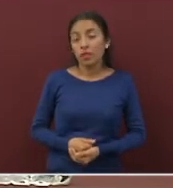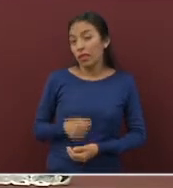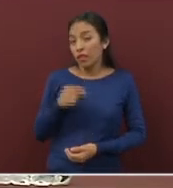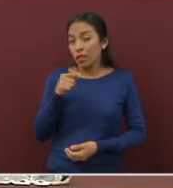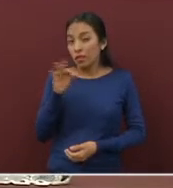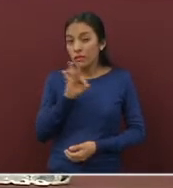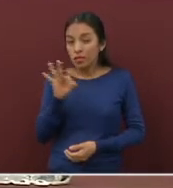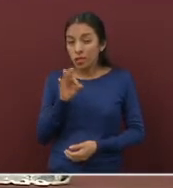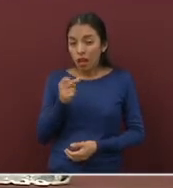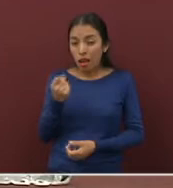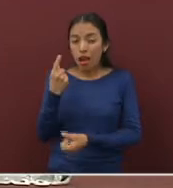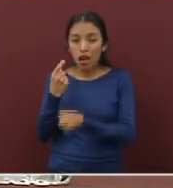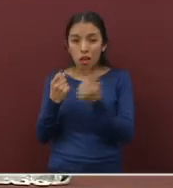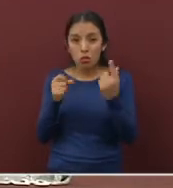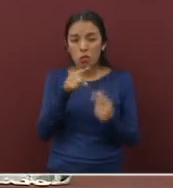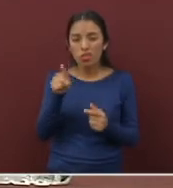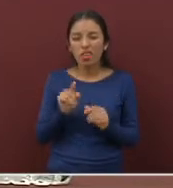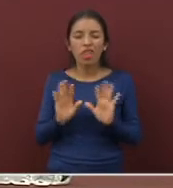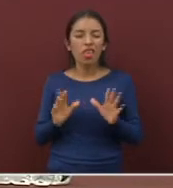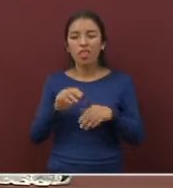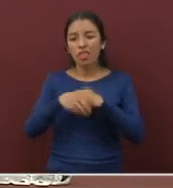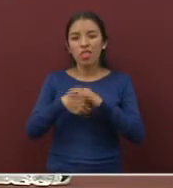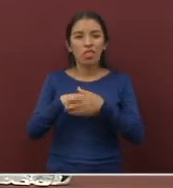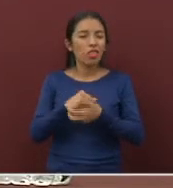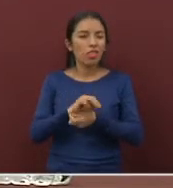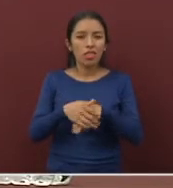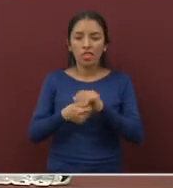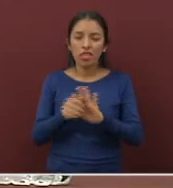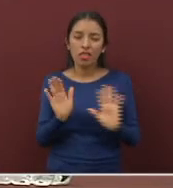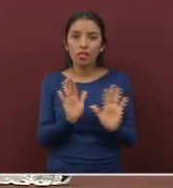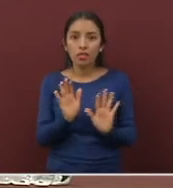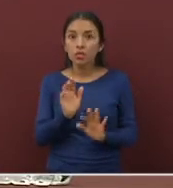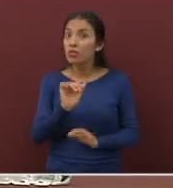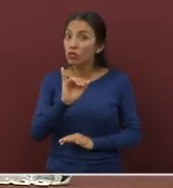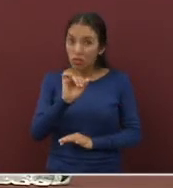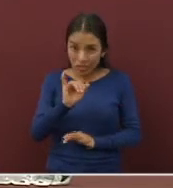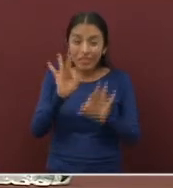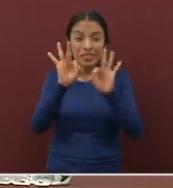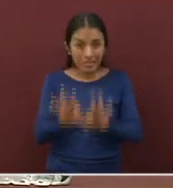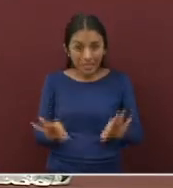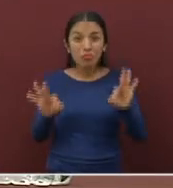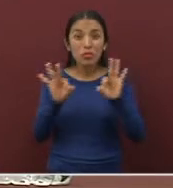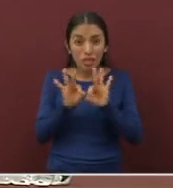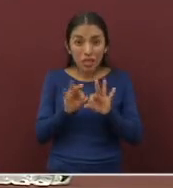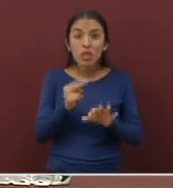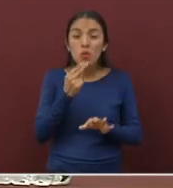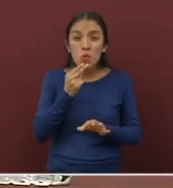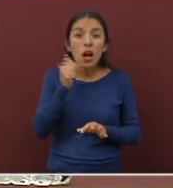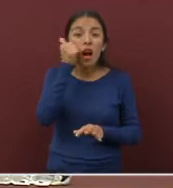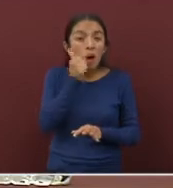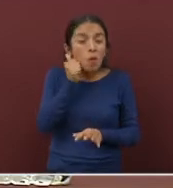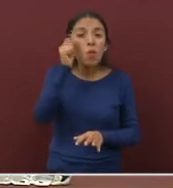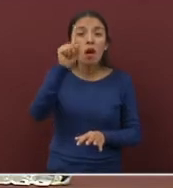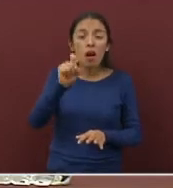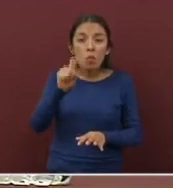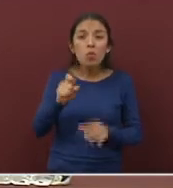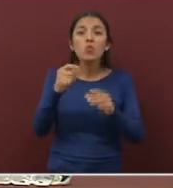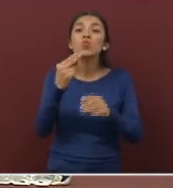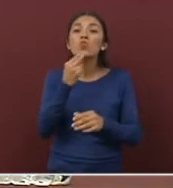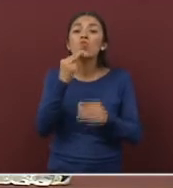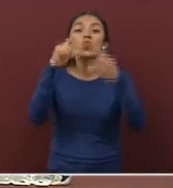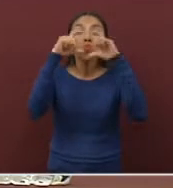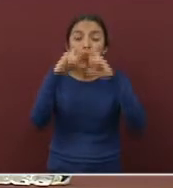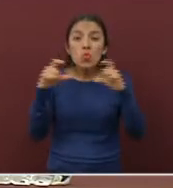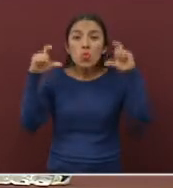de hacer sus manos con agua y jabón siguiendo usando el cubrebocas cuando se encuentren en